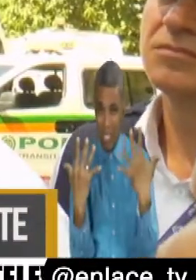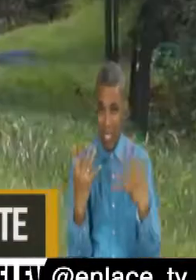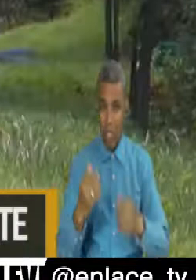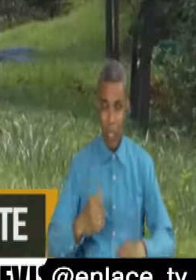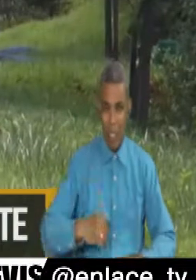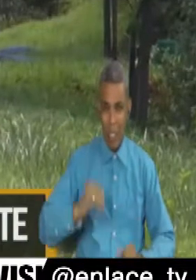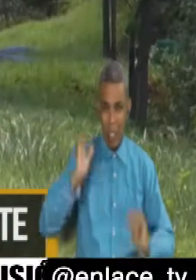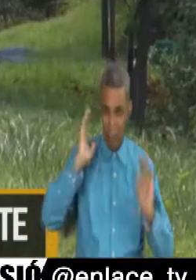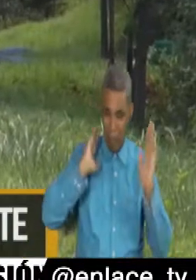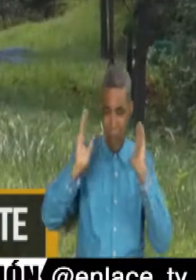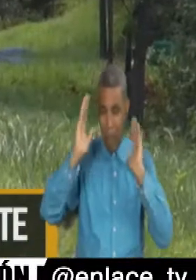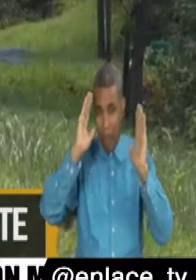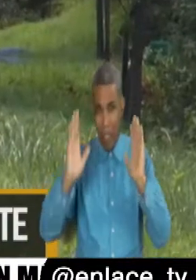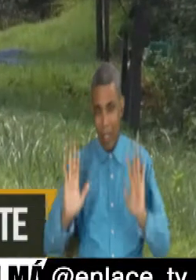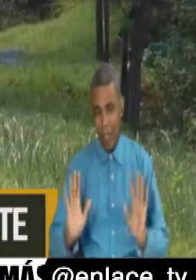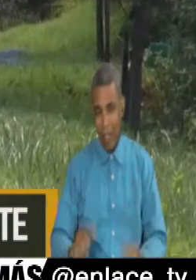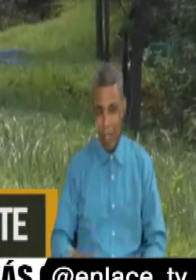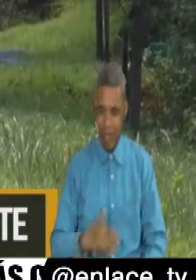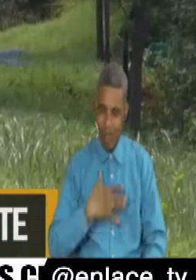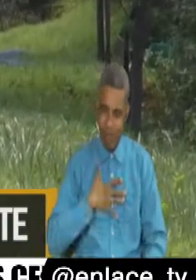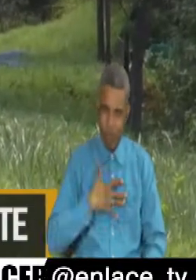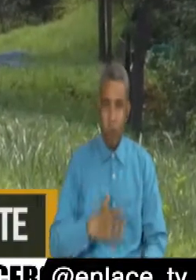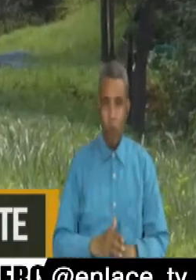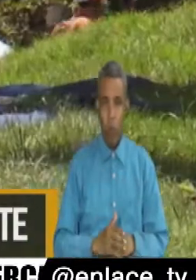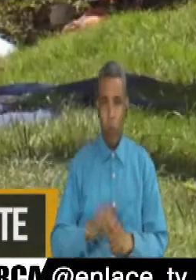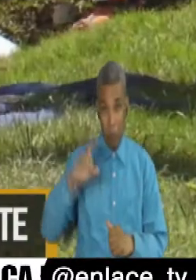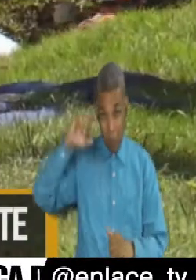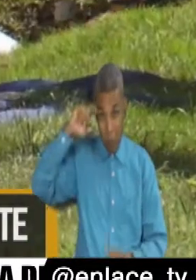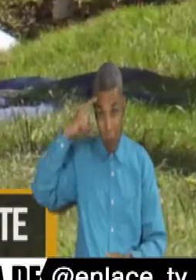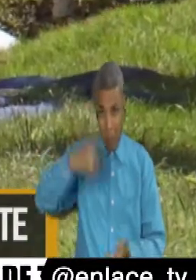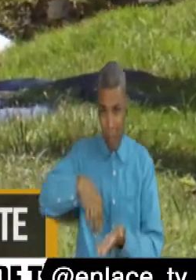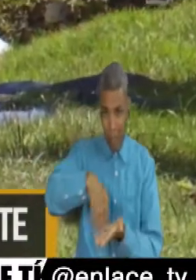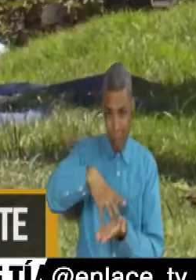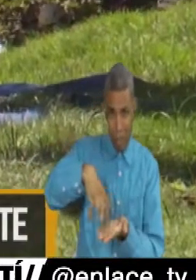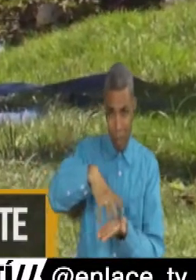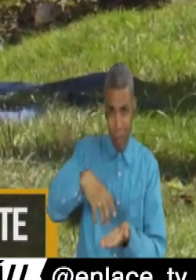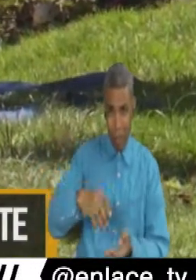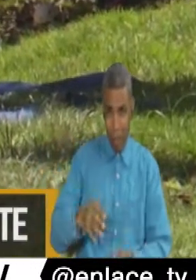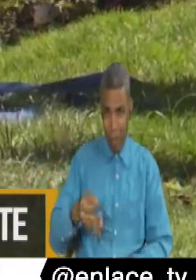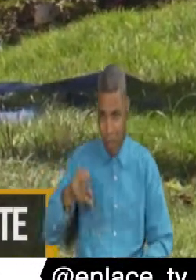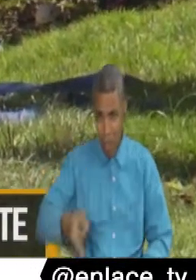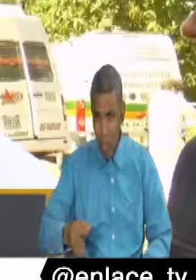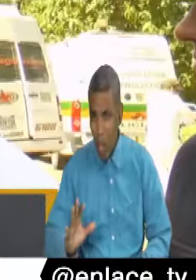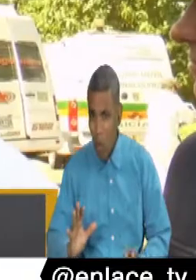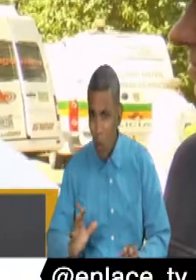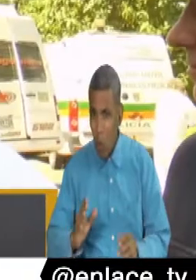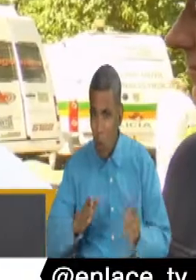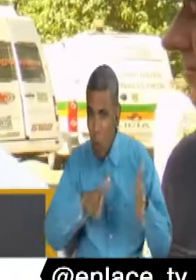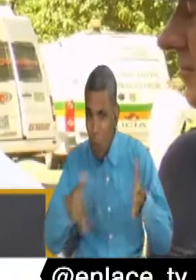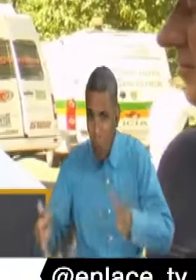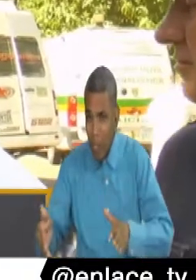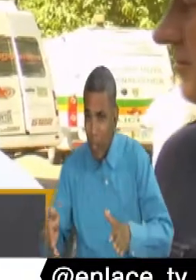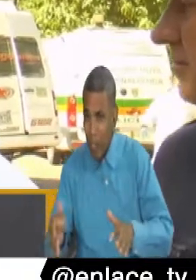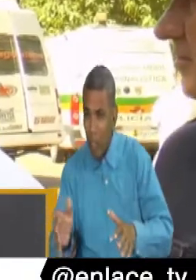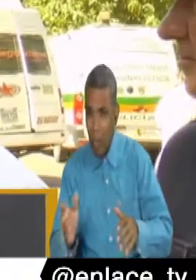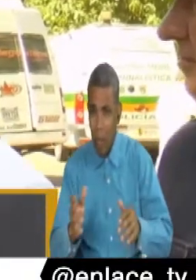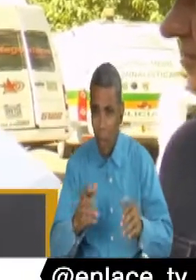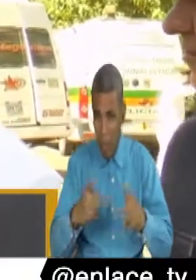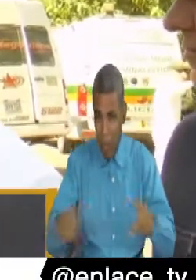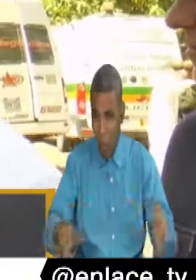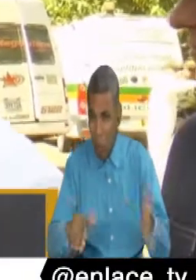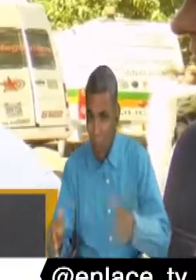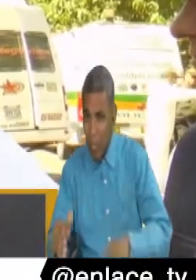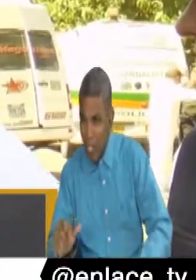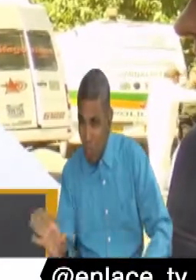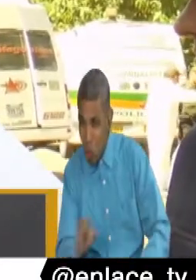estos hechos. El mandatario de los santandereanos dijo no conocer si las víctimas de este hecho son todas del departamento, pero que para nosotros los santandereanos,